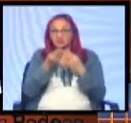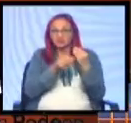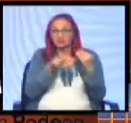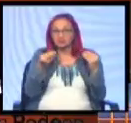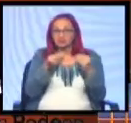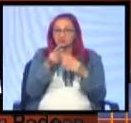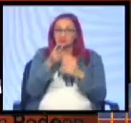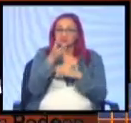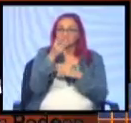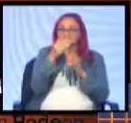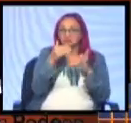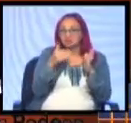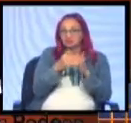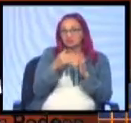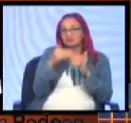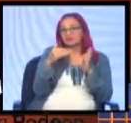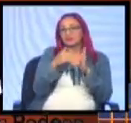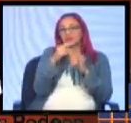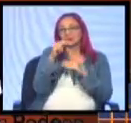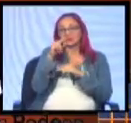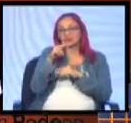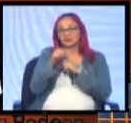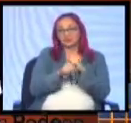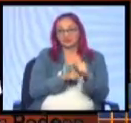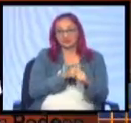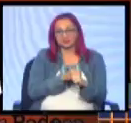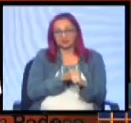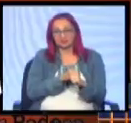unos 26 mil millones de colones al año.